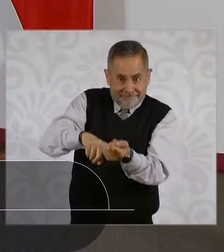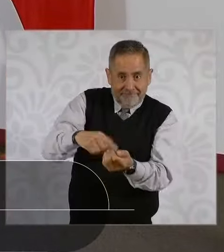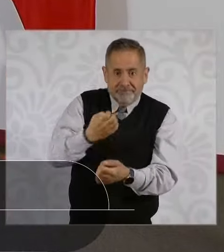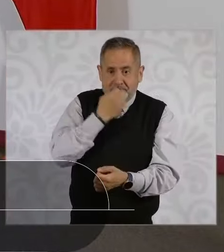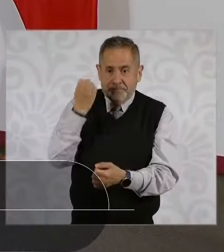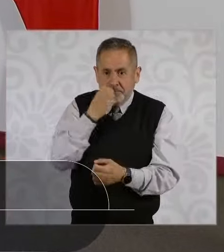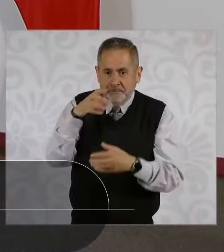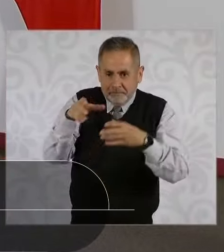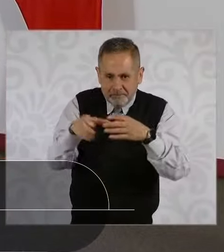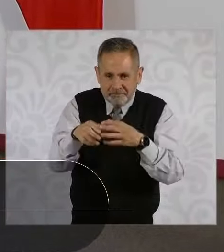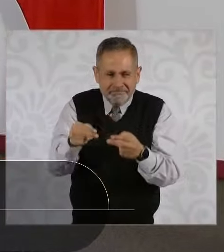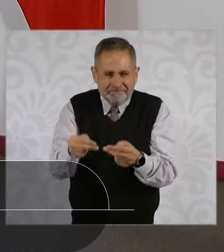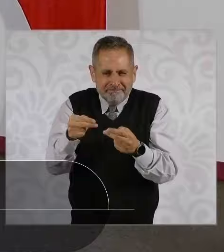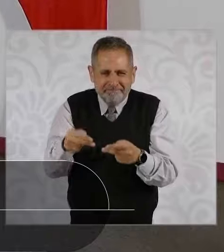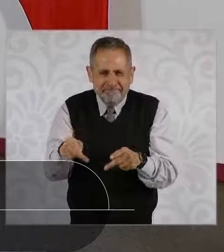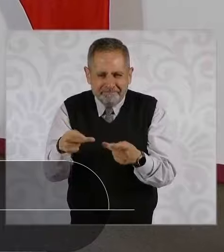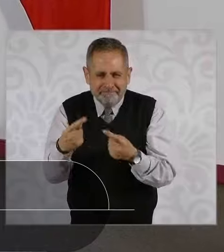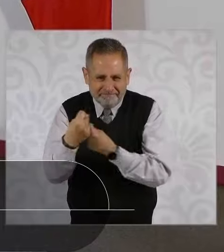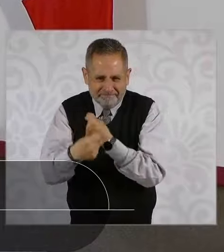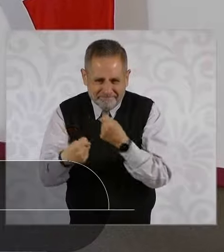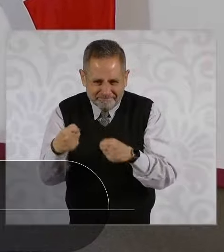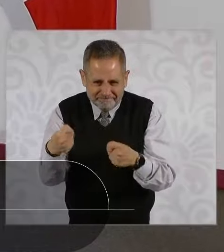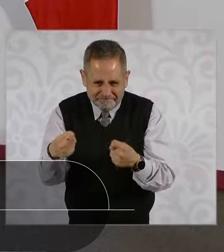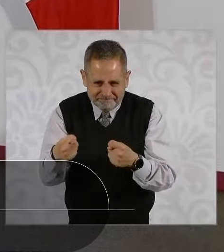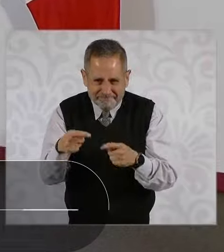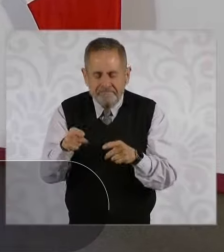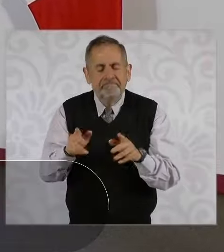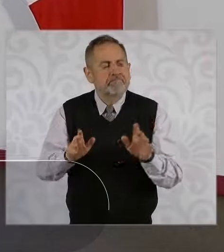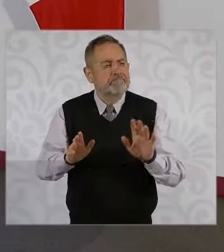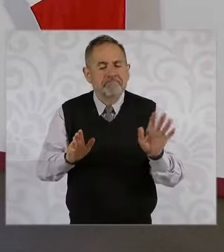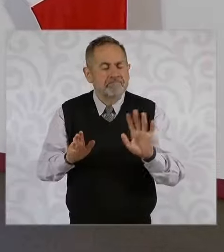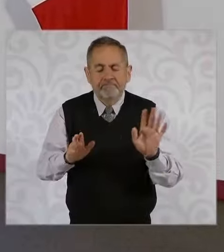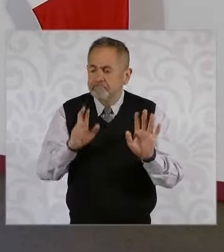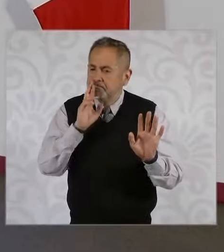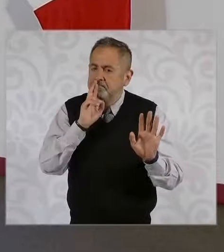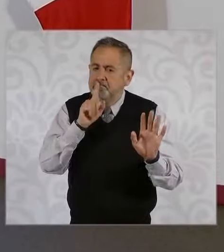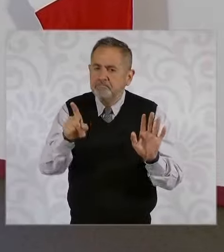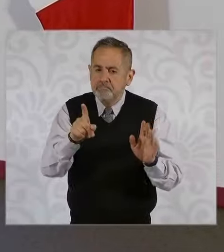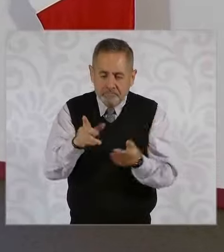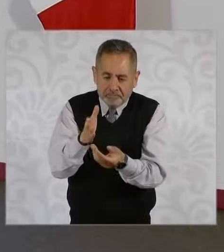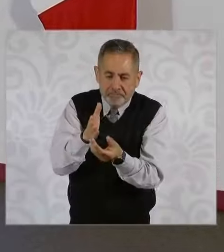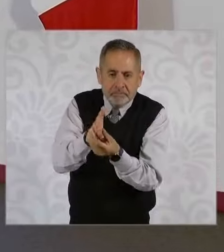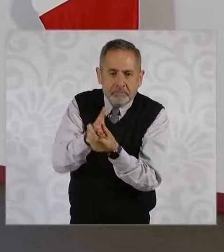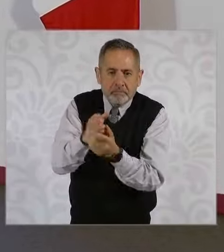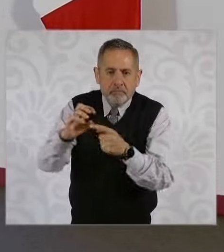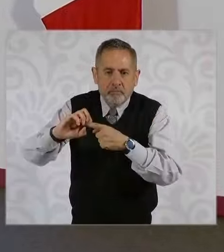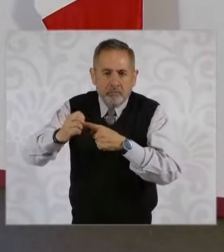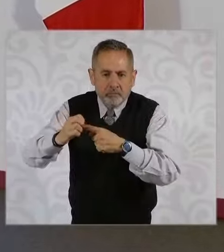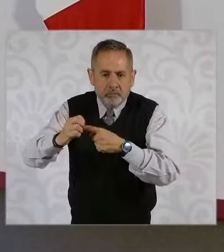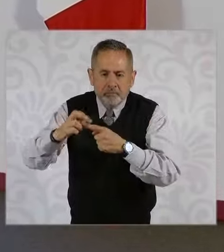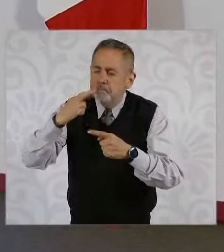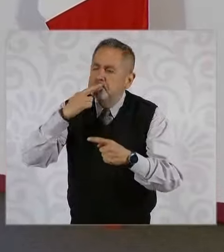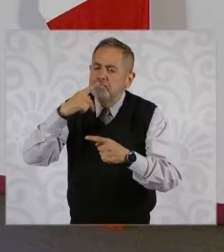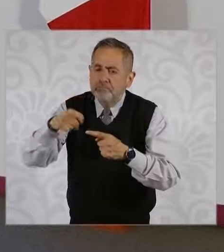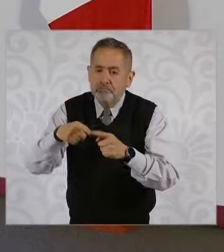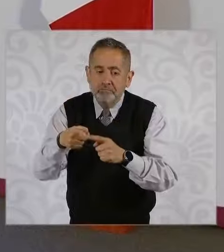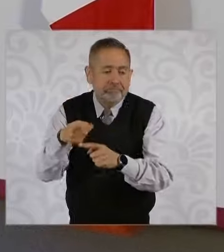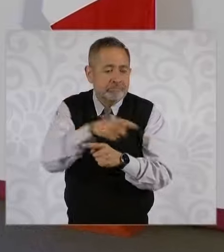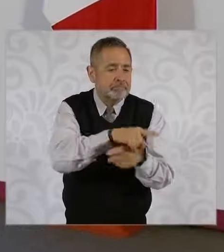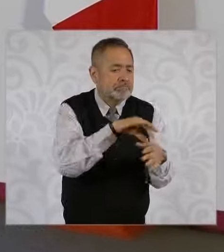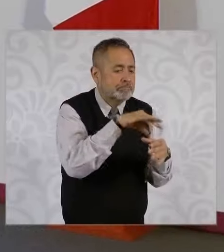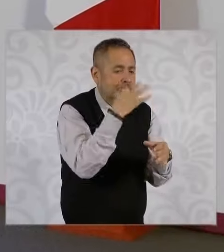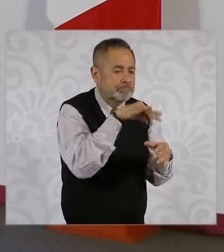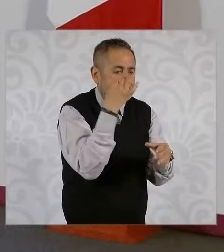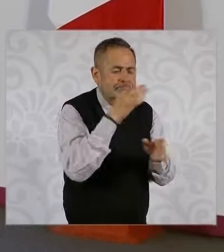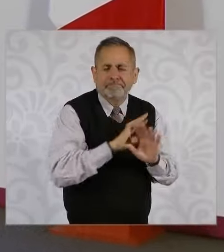conozca. Es mucho mejor comer un taco de frijoles que una bolsa de